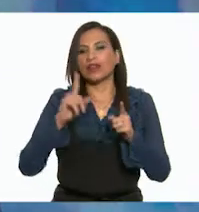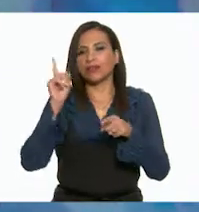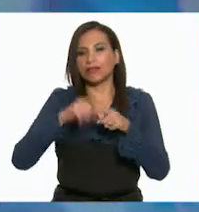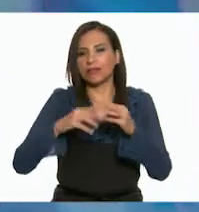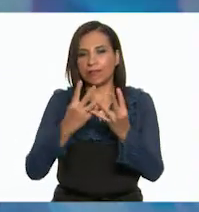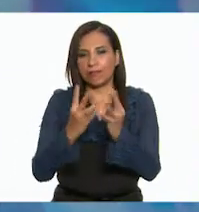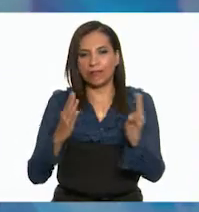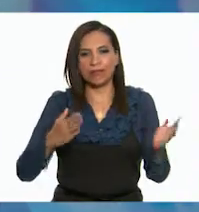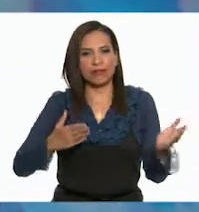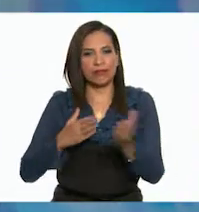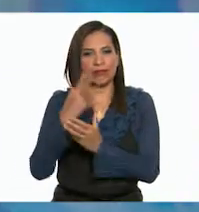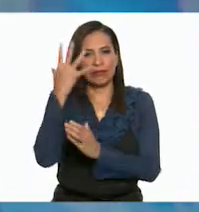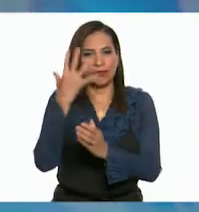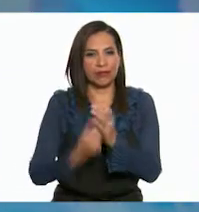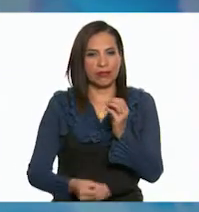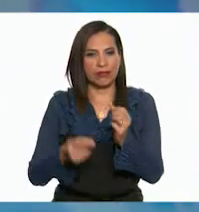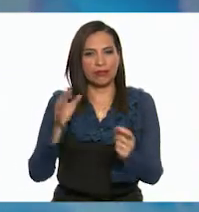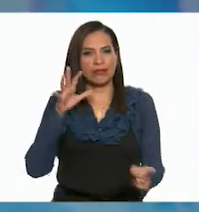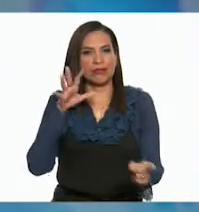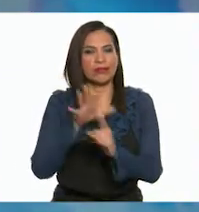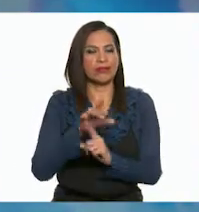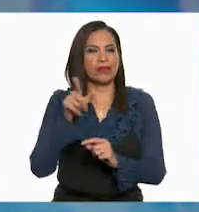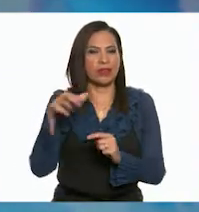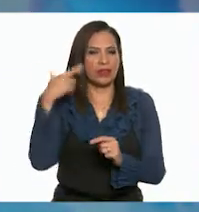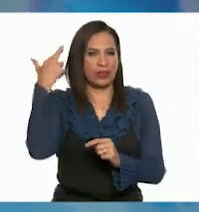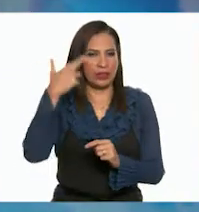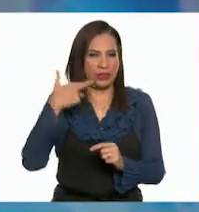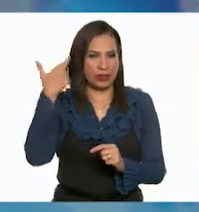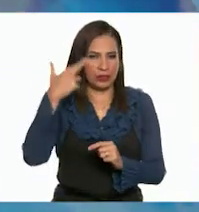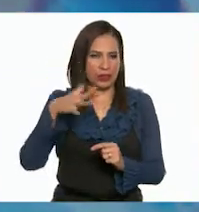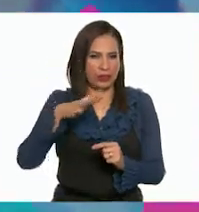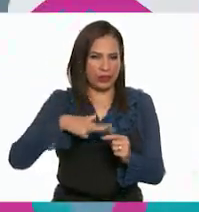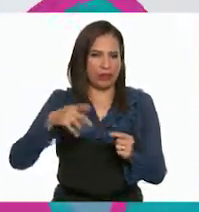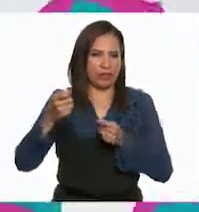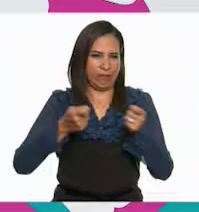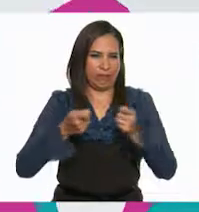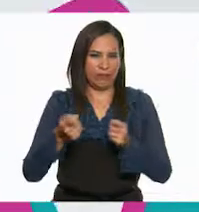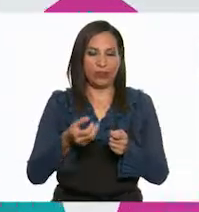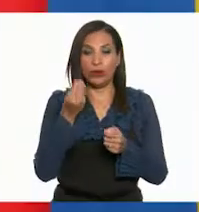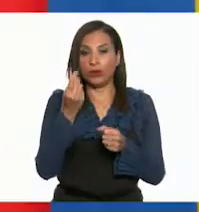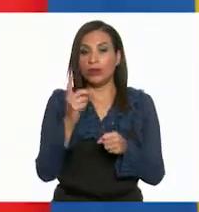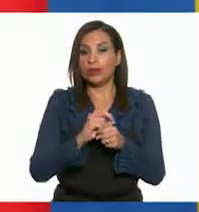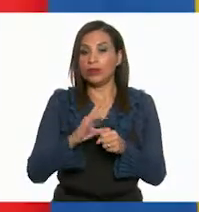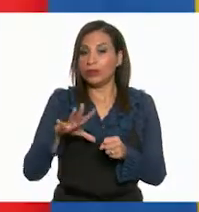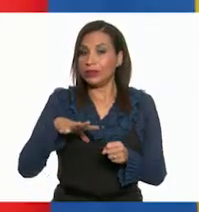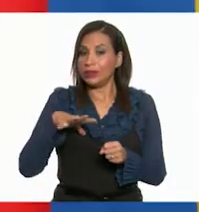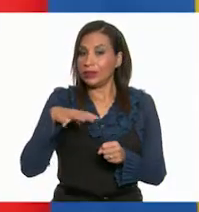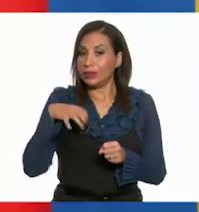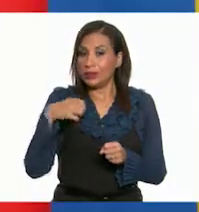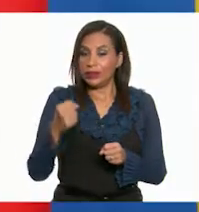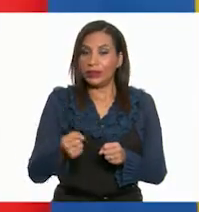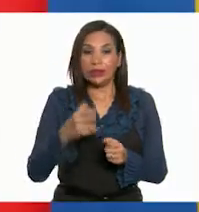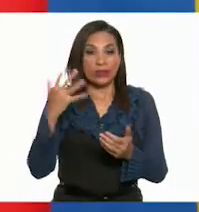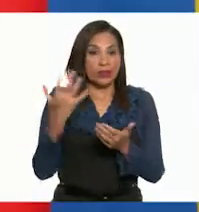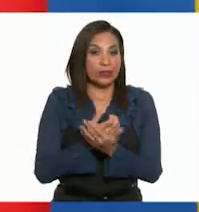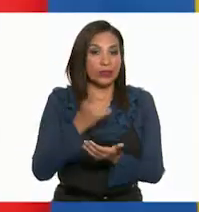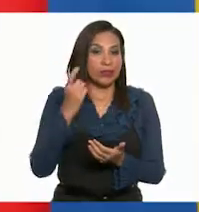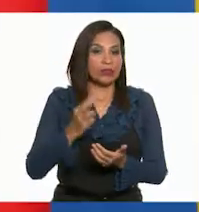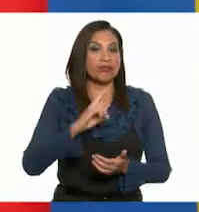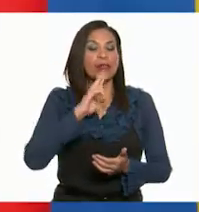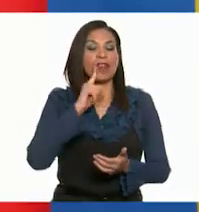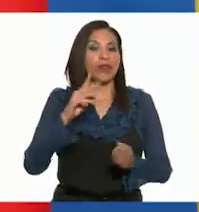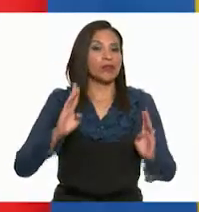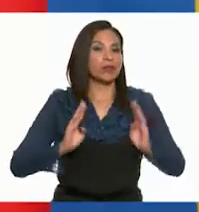y logramos escapar de la amenaza realista. Fueron muchos días de resistencia y le ganaron al